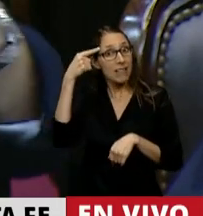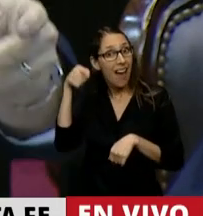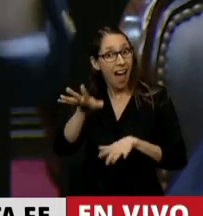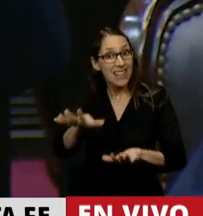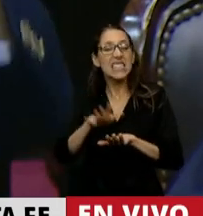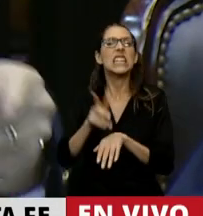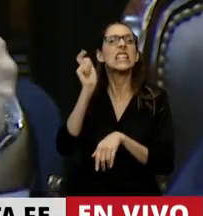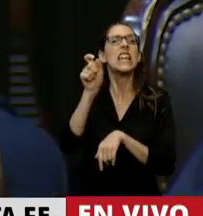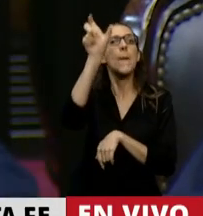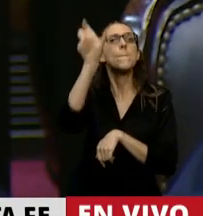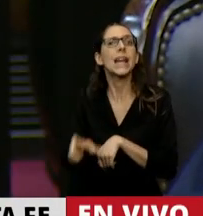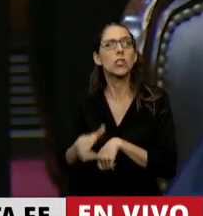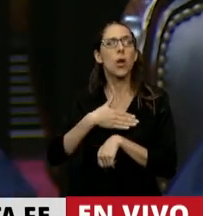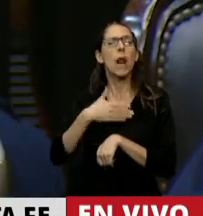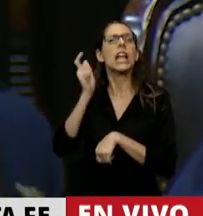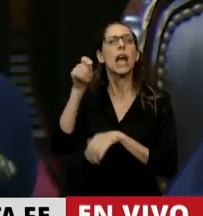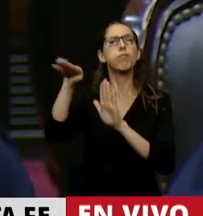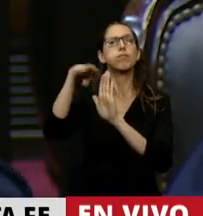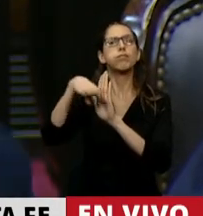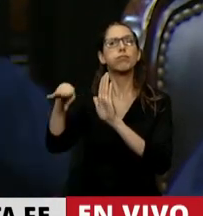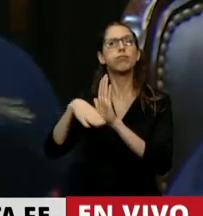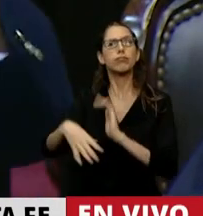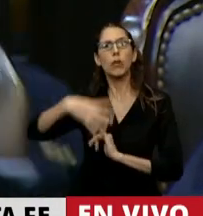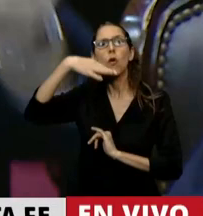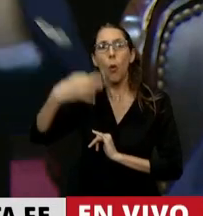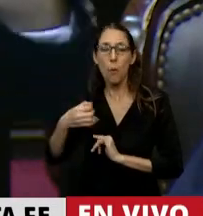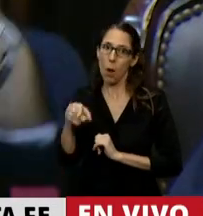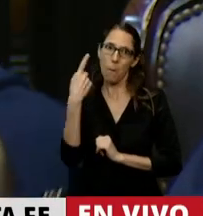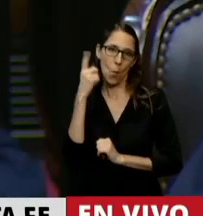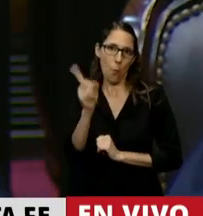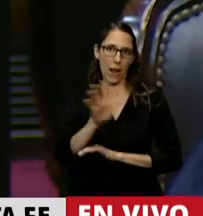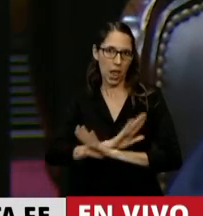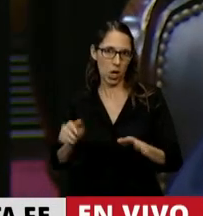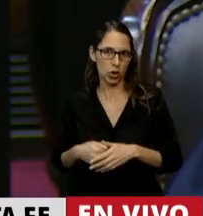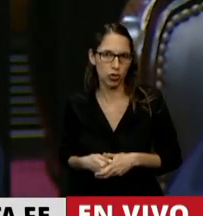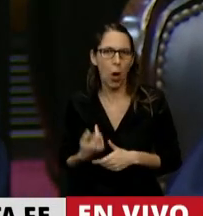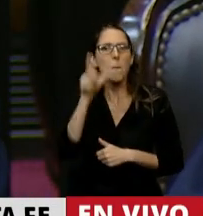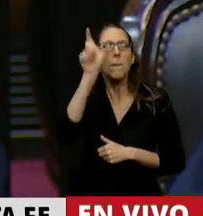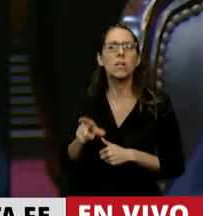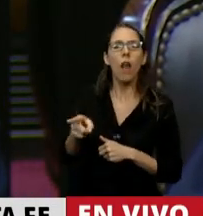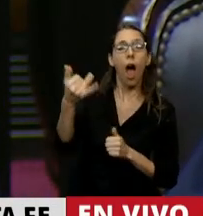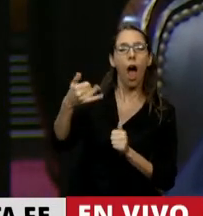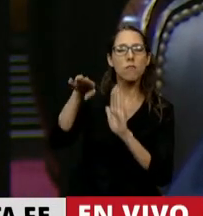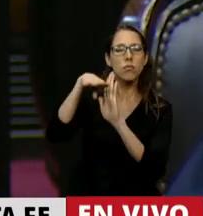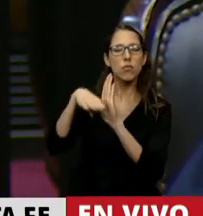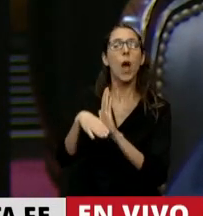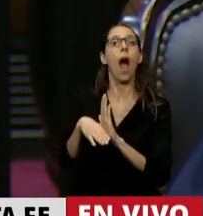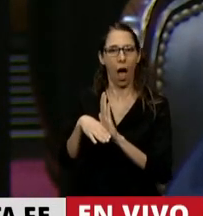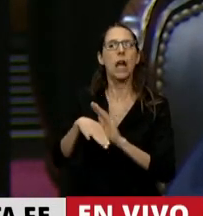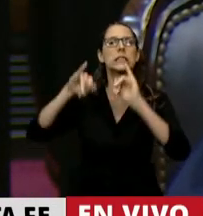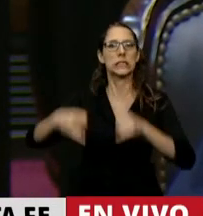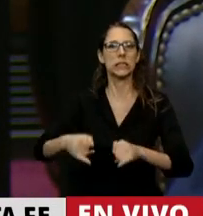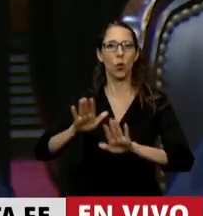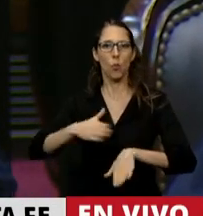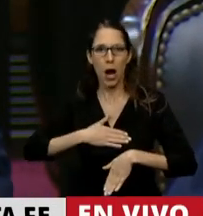de persona humana actualista que defina al hombre y la dignidad del hombre a partir de sus atributos. Porque entonces, ¿qué pasaría